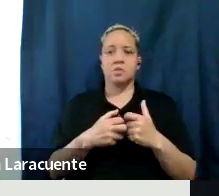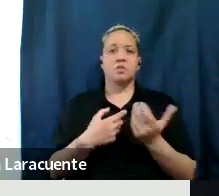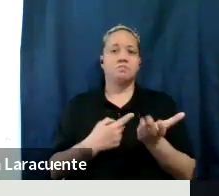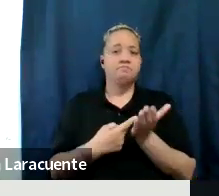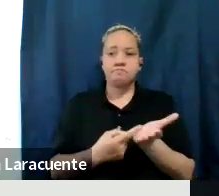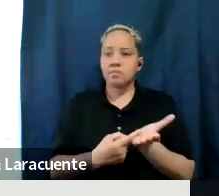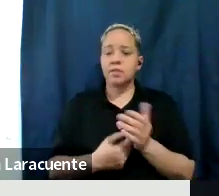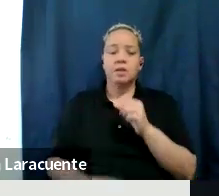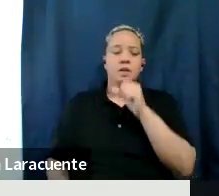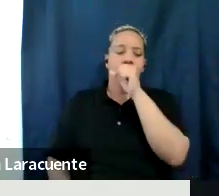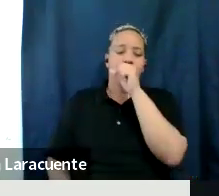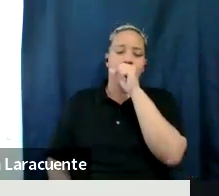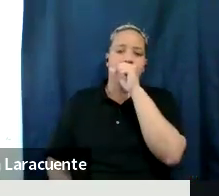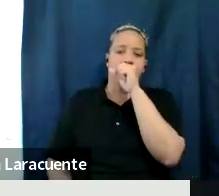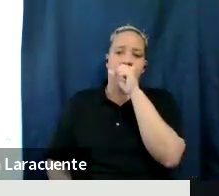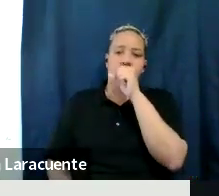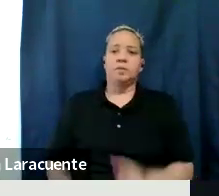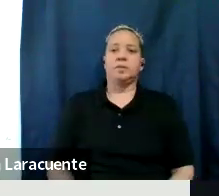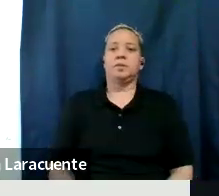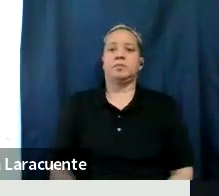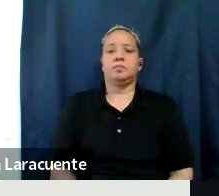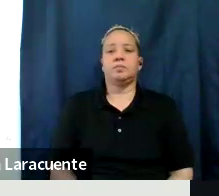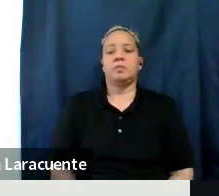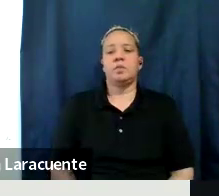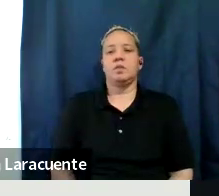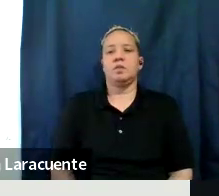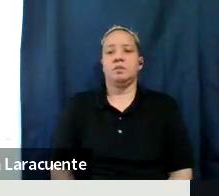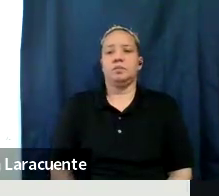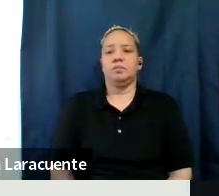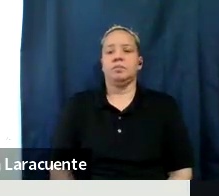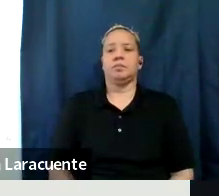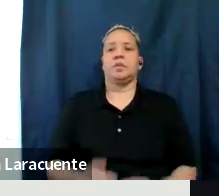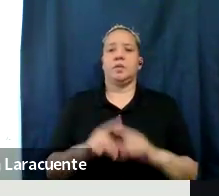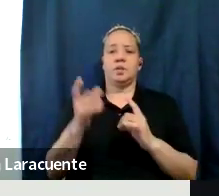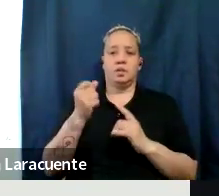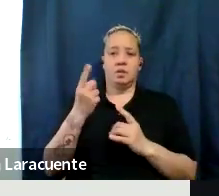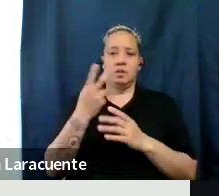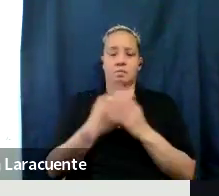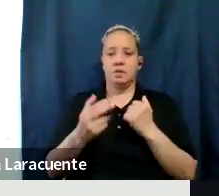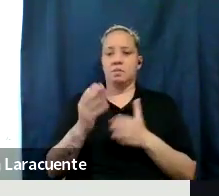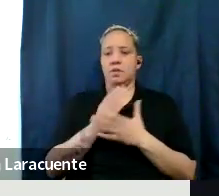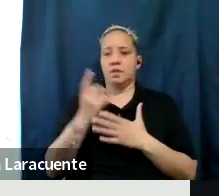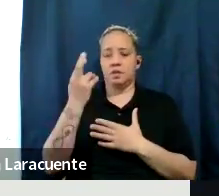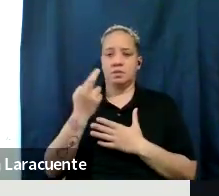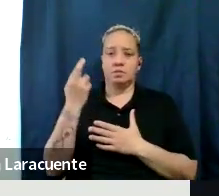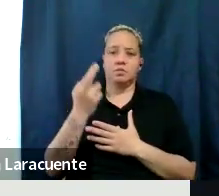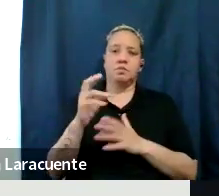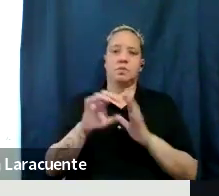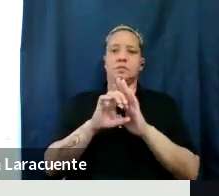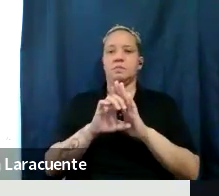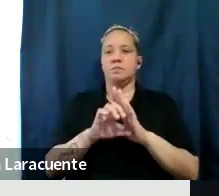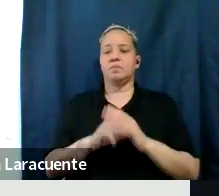discusión, pero entiendo que en las dos partes puede haber razones. Por